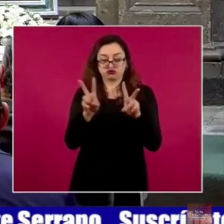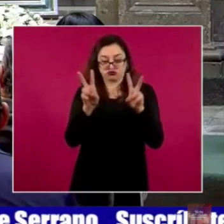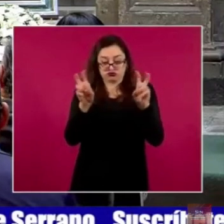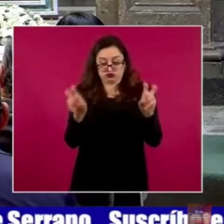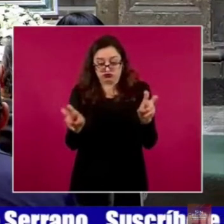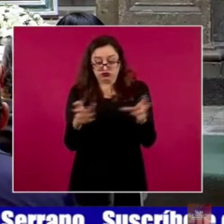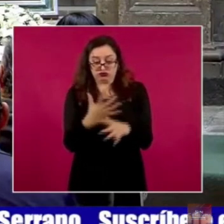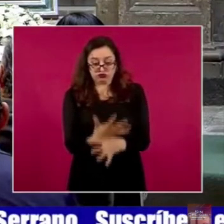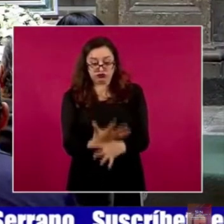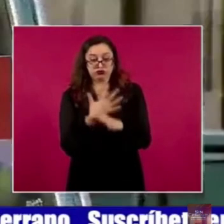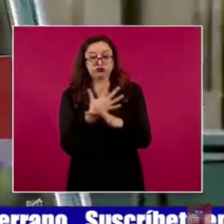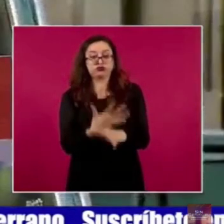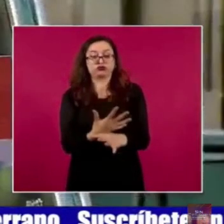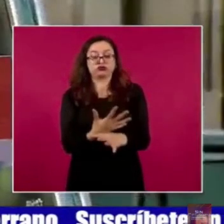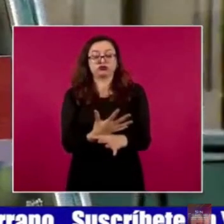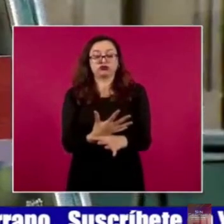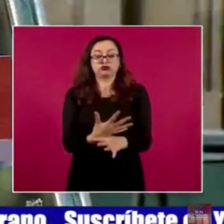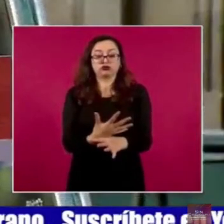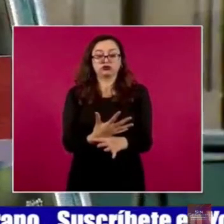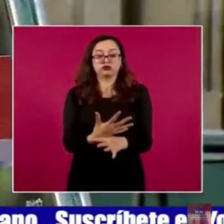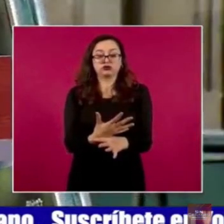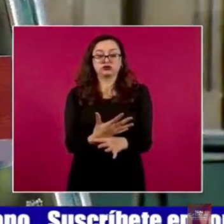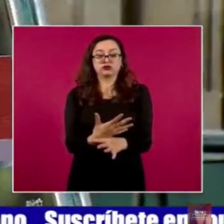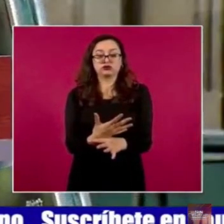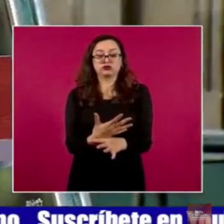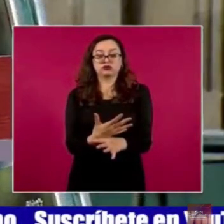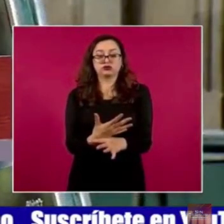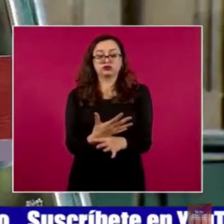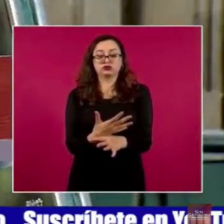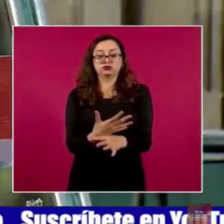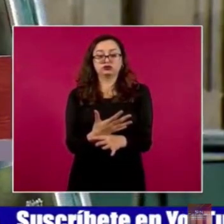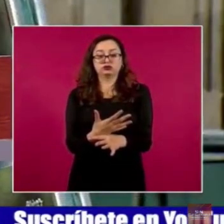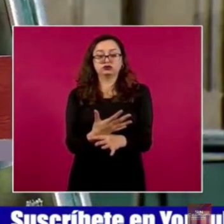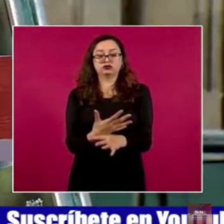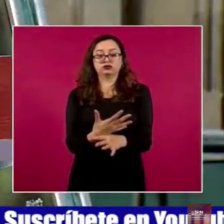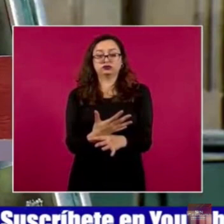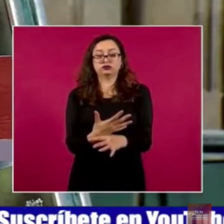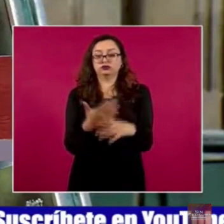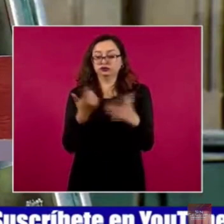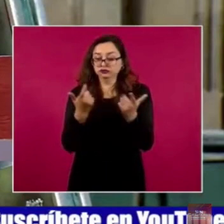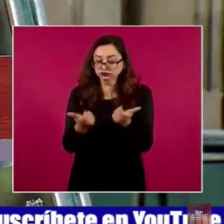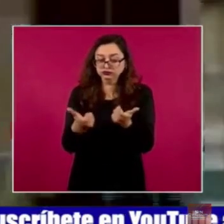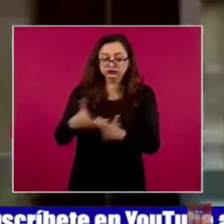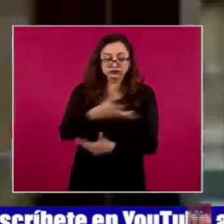textualmente, aumentar el volumen de riqueza general.